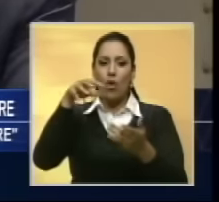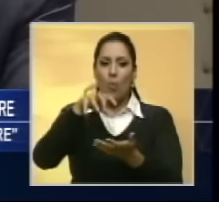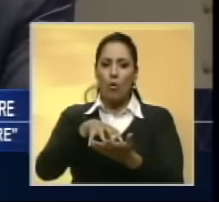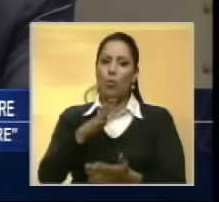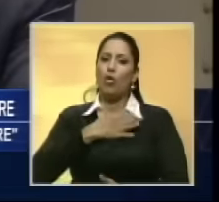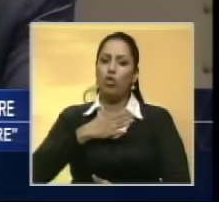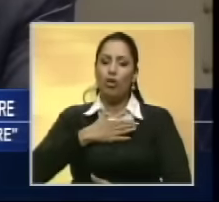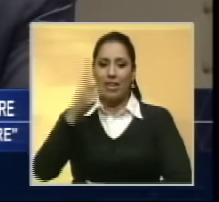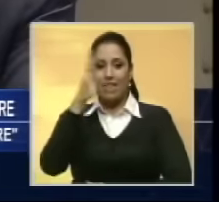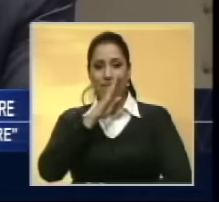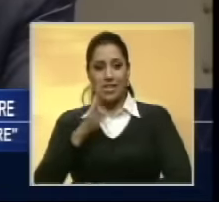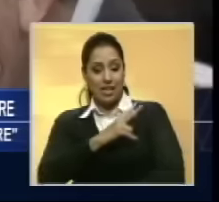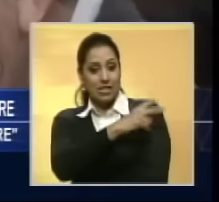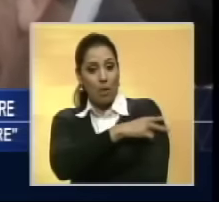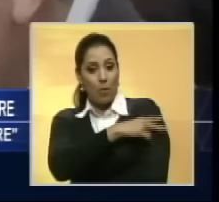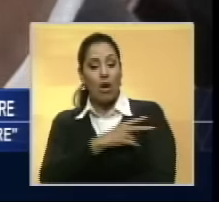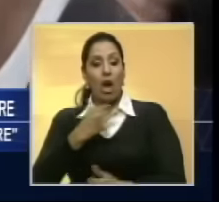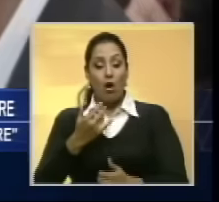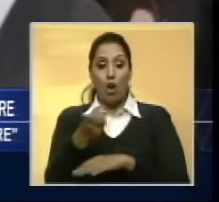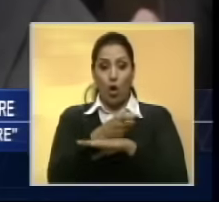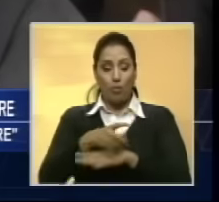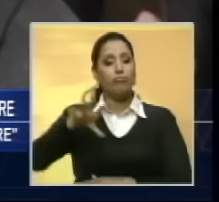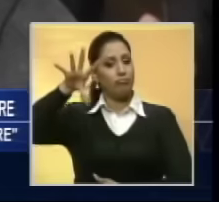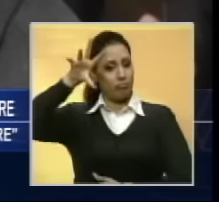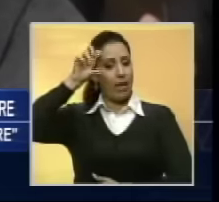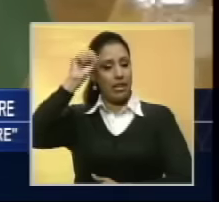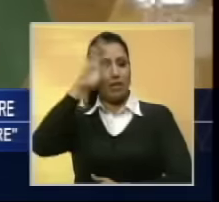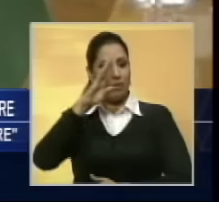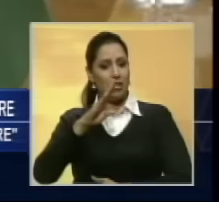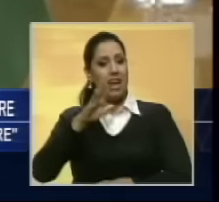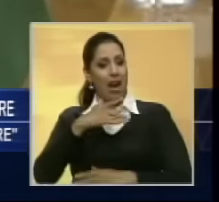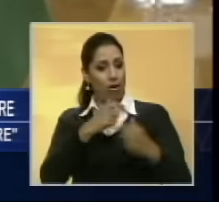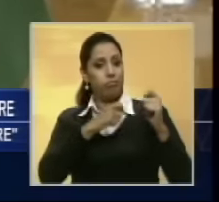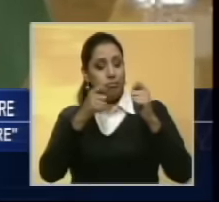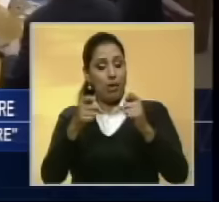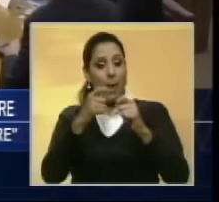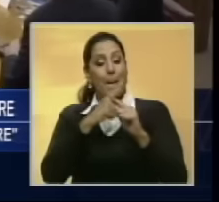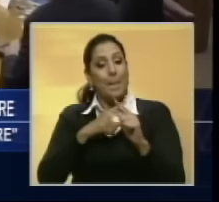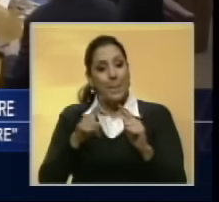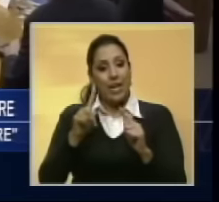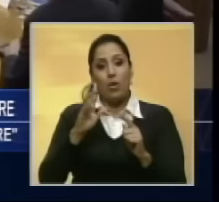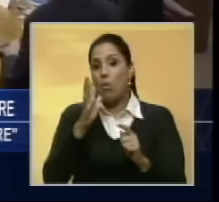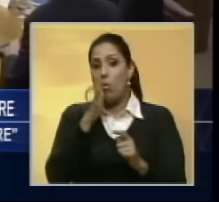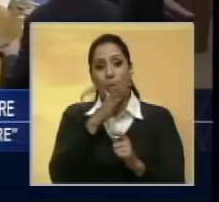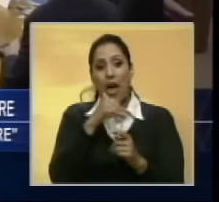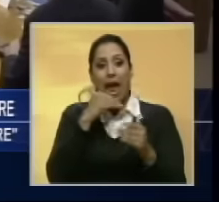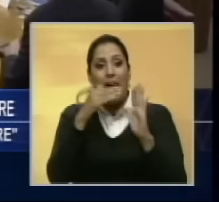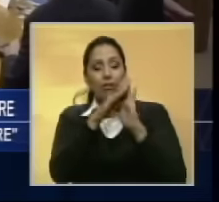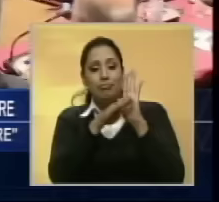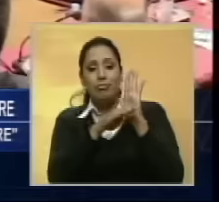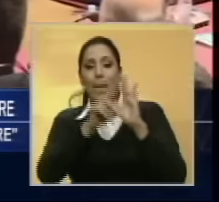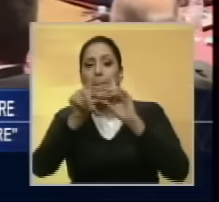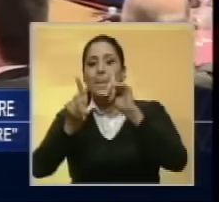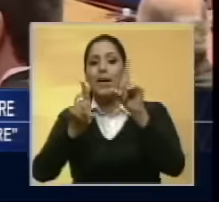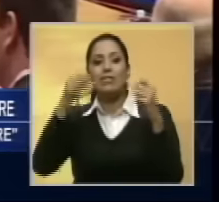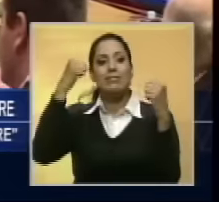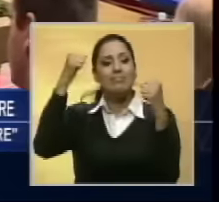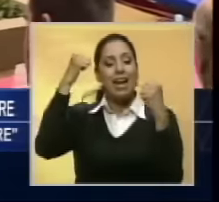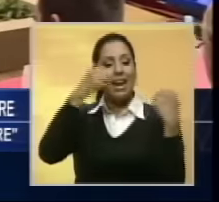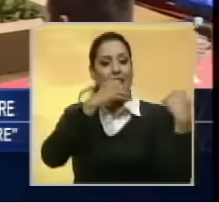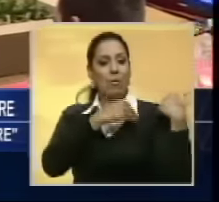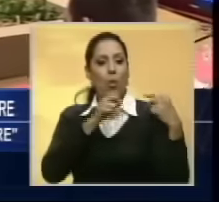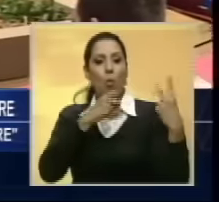Paulo, Serra indicó que el gobierno de Brasil entiende que el mandato está disponible debido a que no se estableció un consenso sobre el ejercicio del